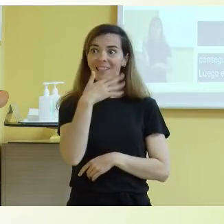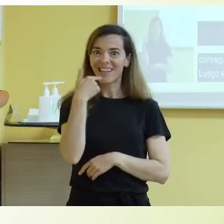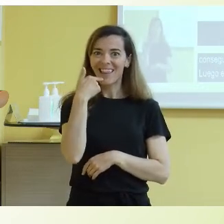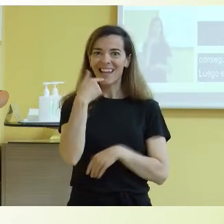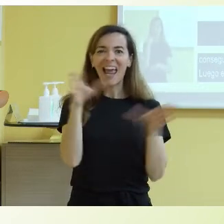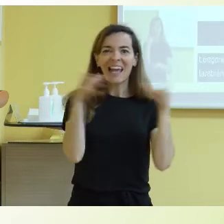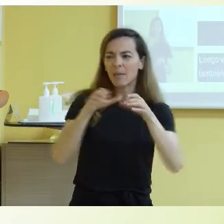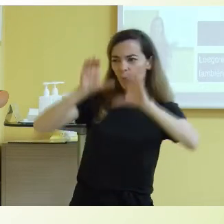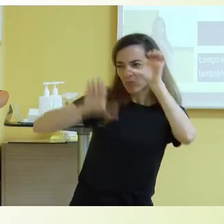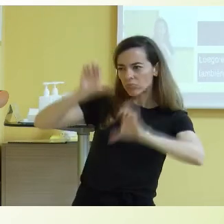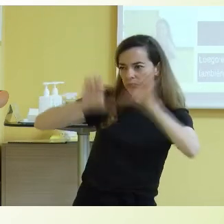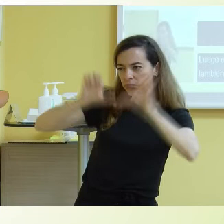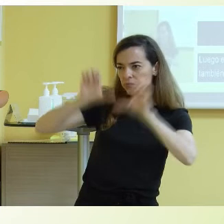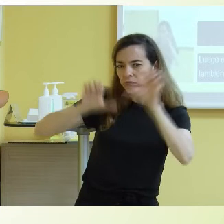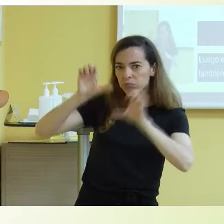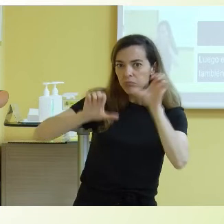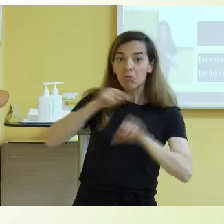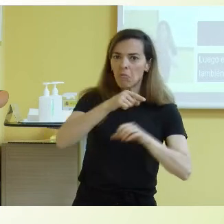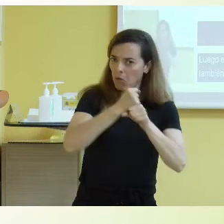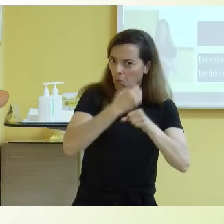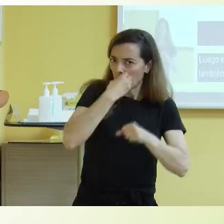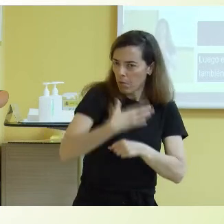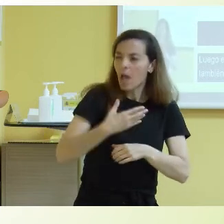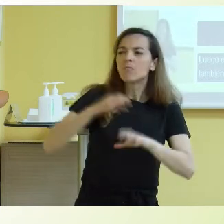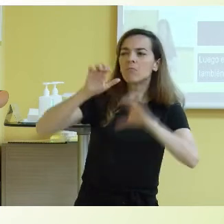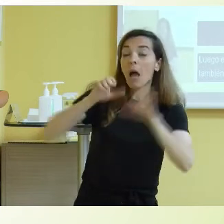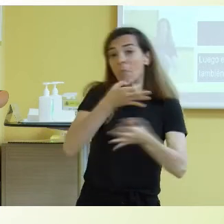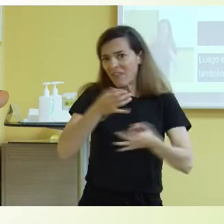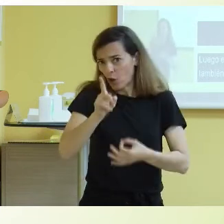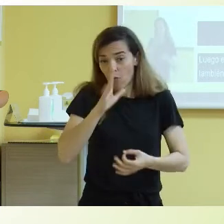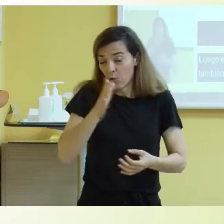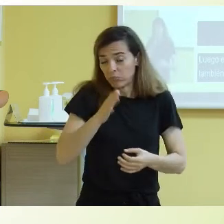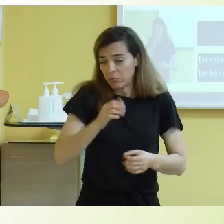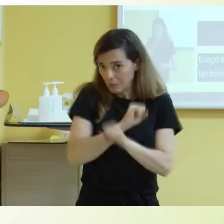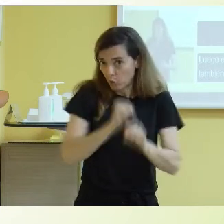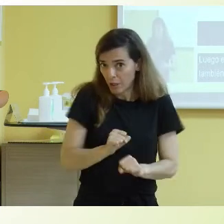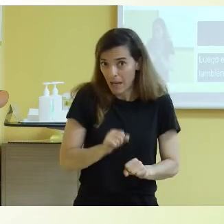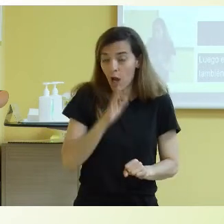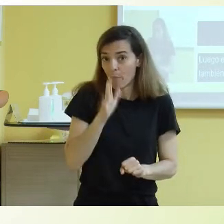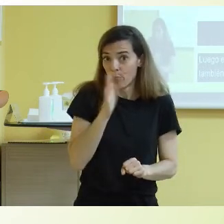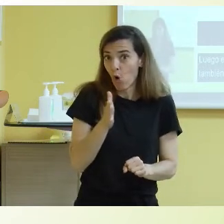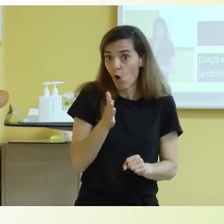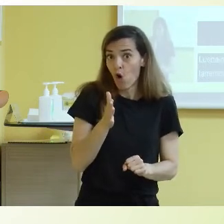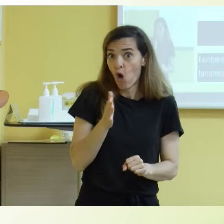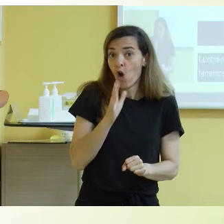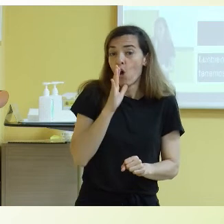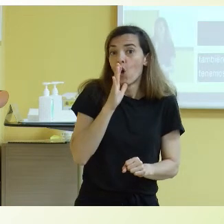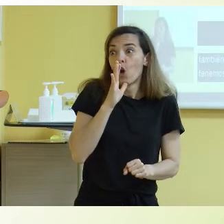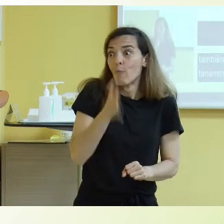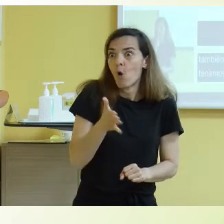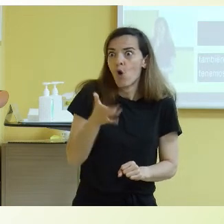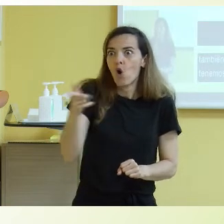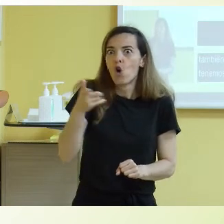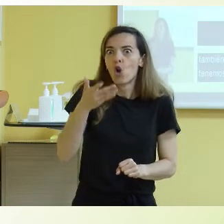equipos que hacen las cosas bien, no perfectas, porque es imposible hacerlo perfecto, porque estamos ante, digamos, un umbral de